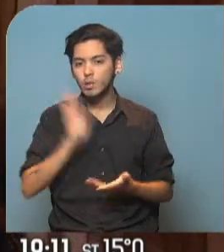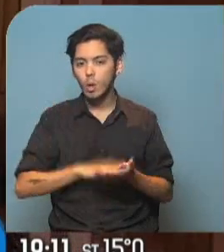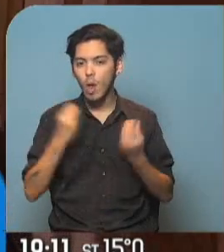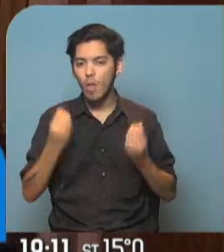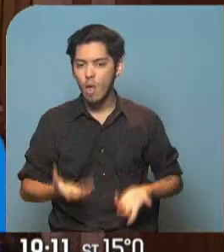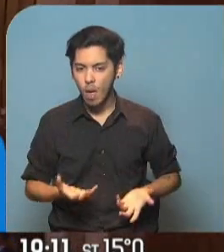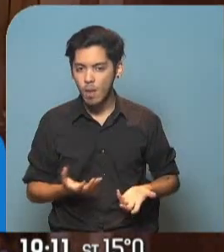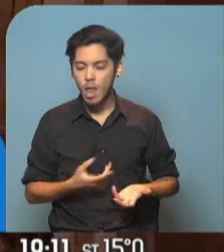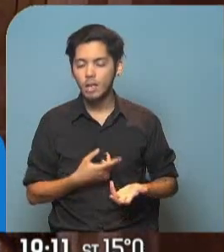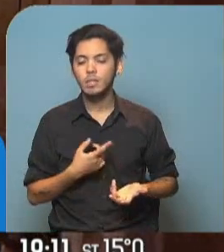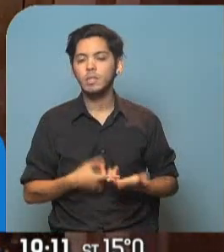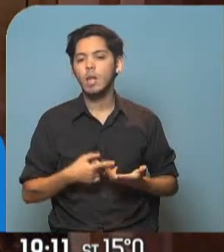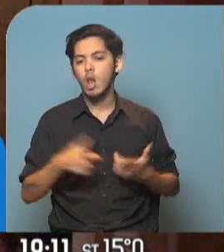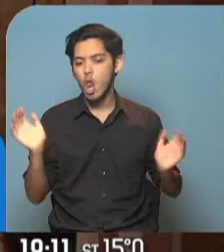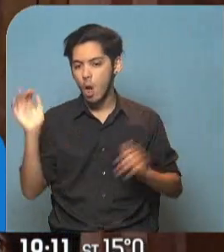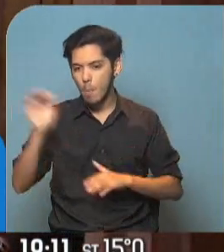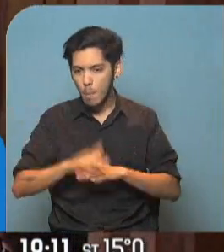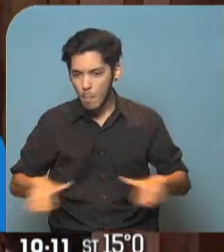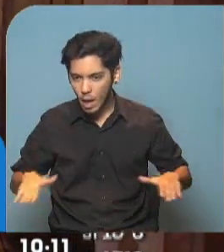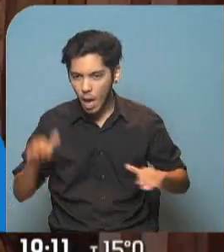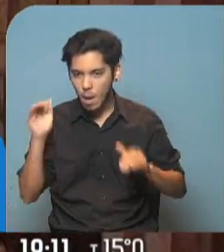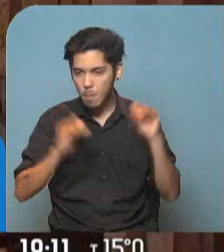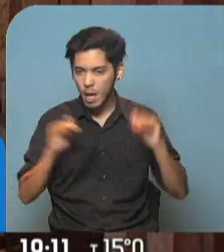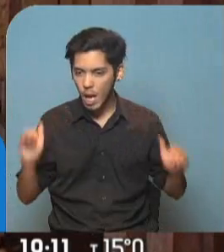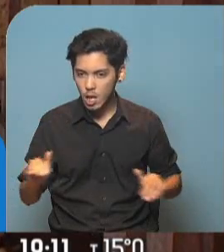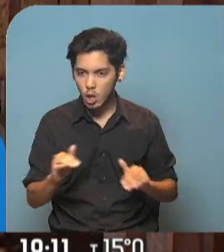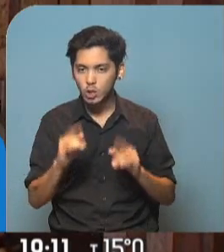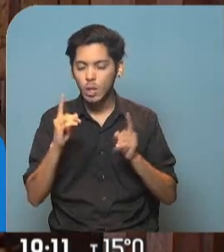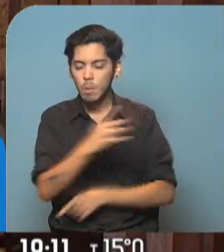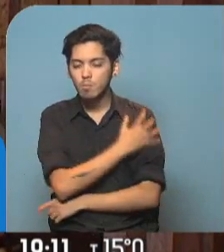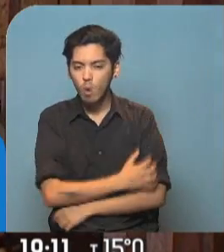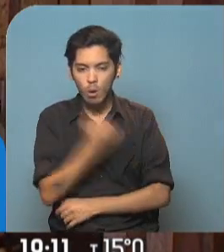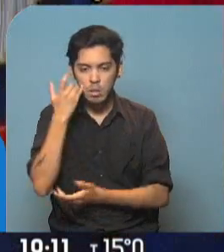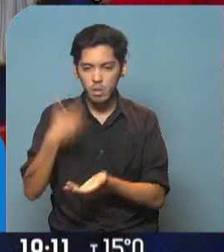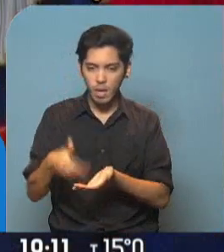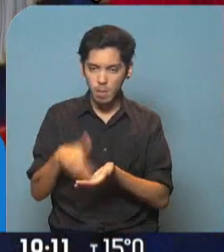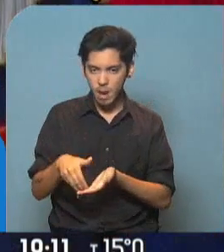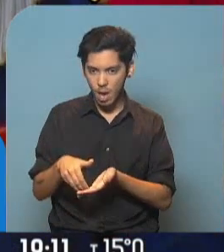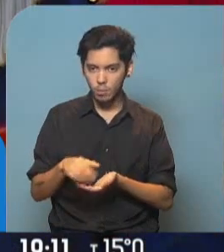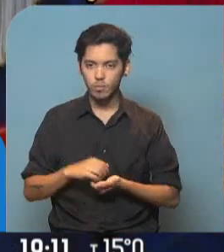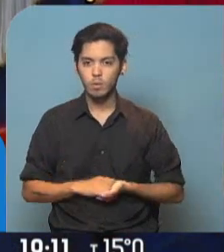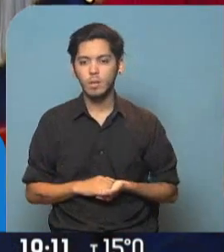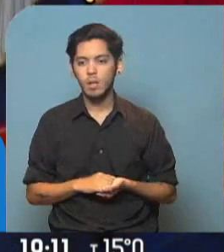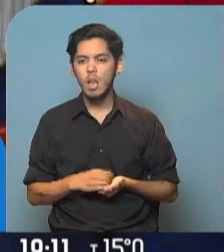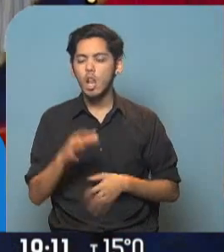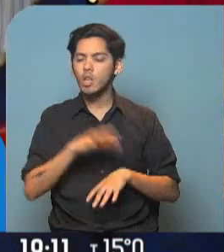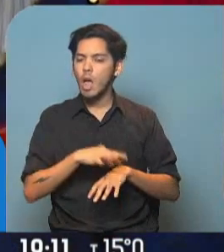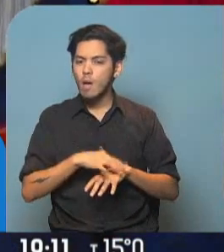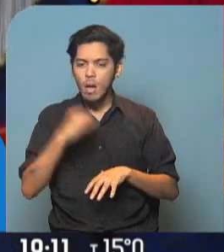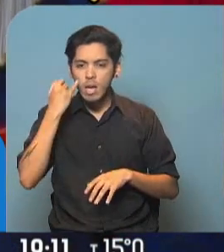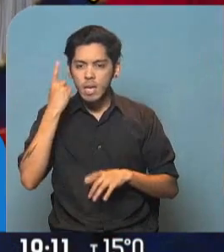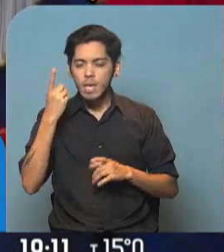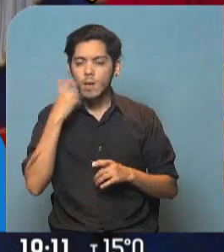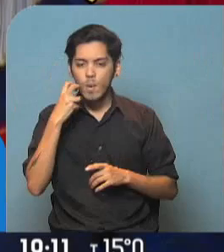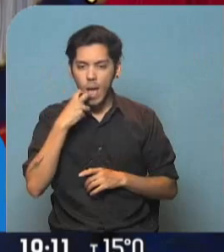débiles, los pequeños, los pobres y marginados, los enfermos y los